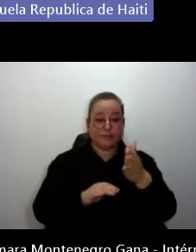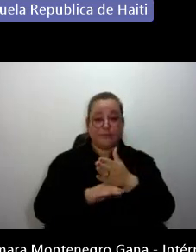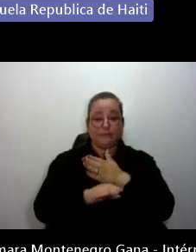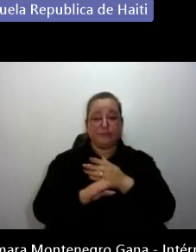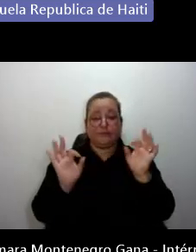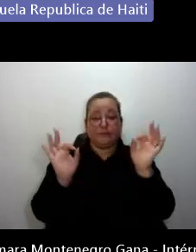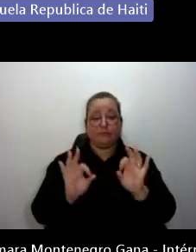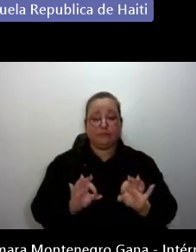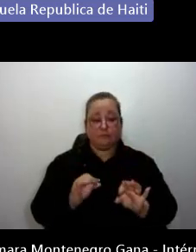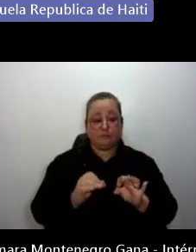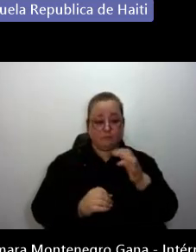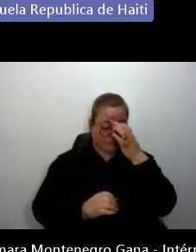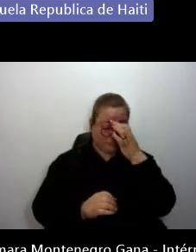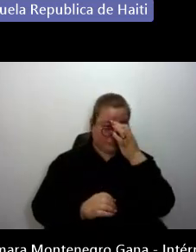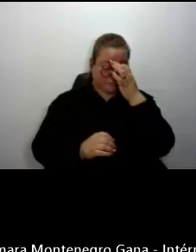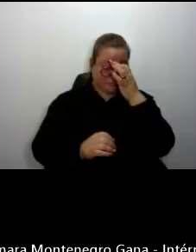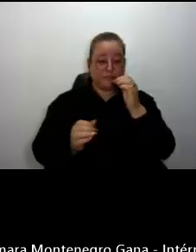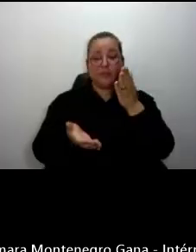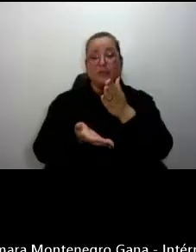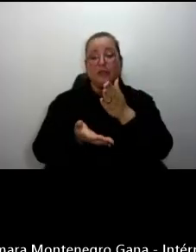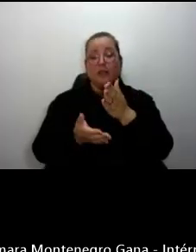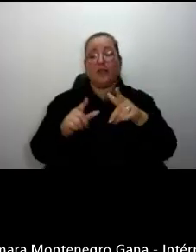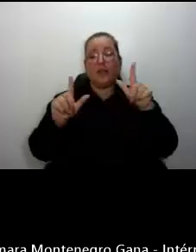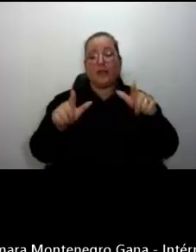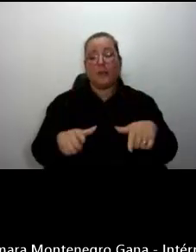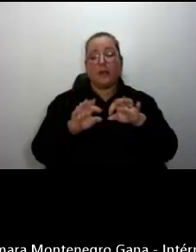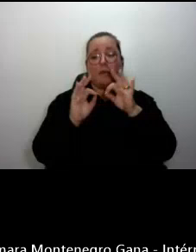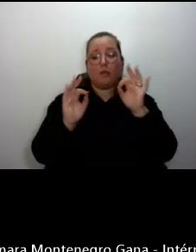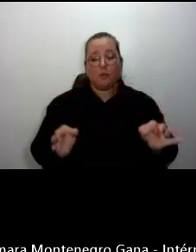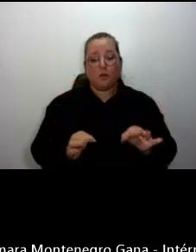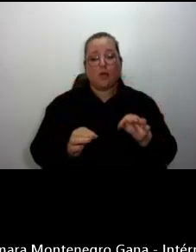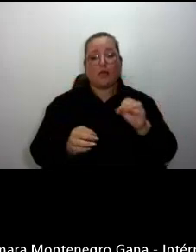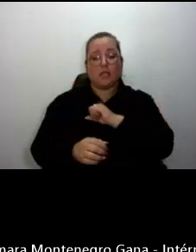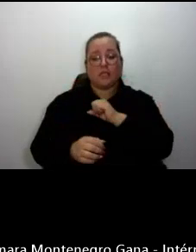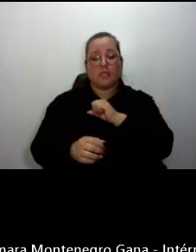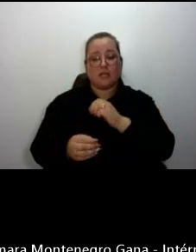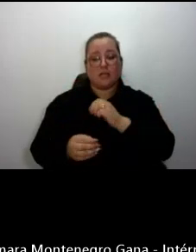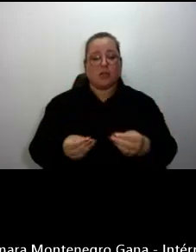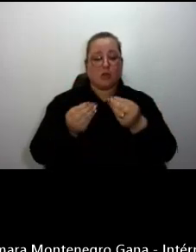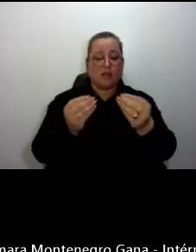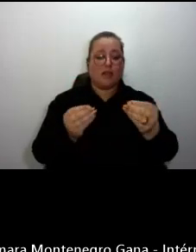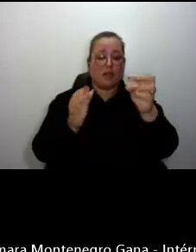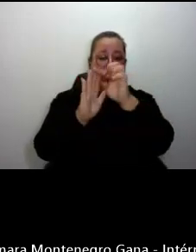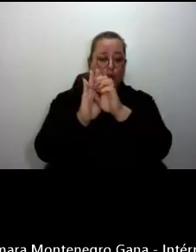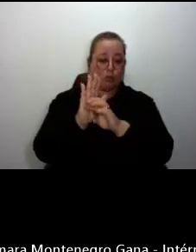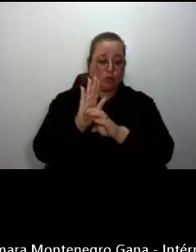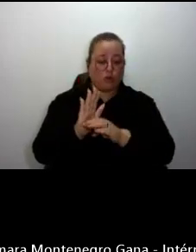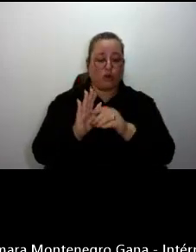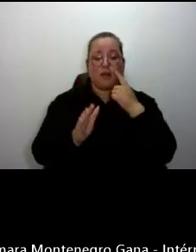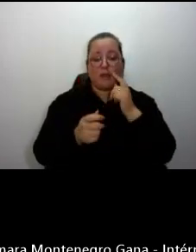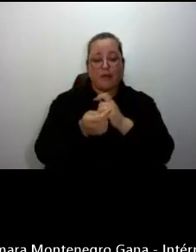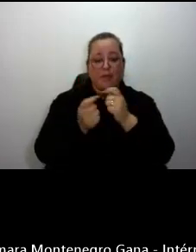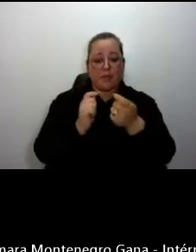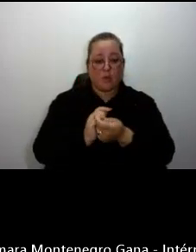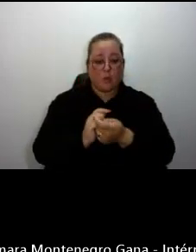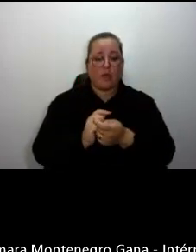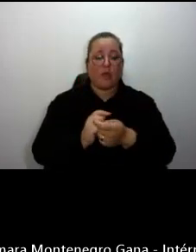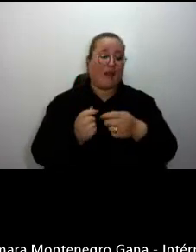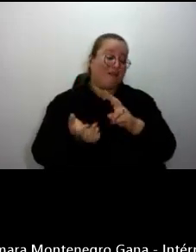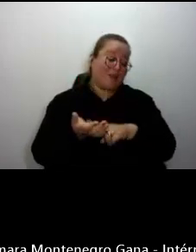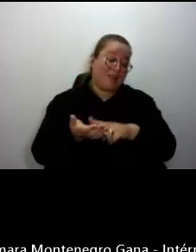también desde el Departamento de Educación Municipal de Santiago se nos entrega un protocolo, y este es adecuado a la realidad de nuestra